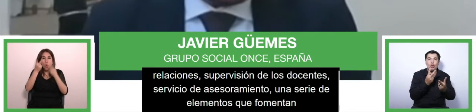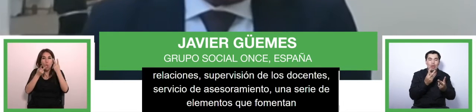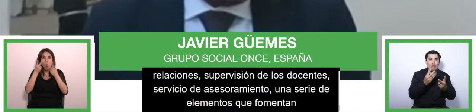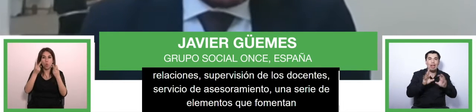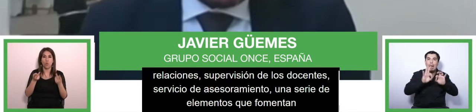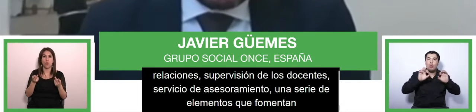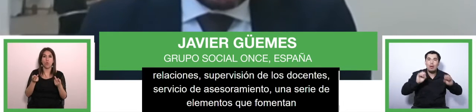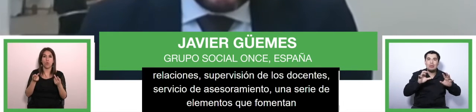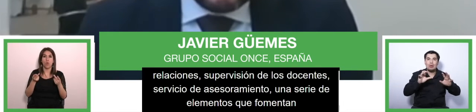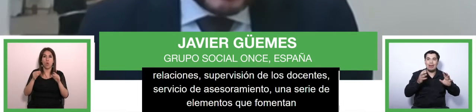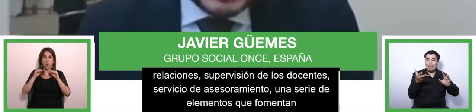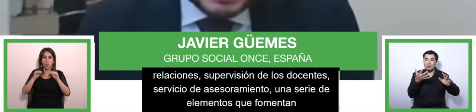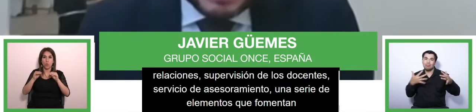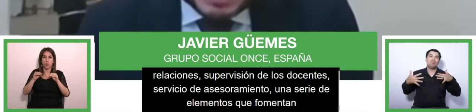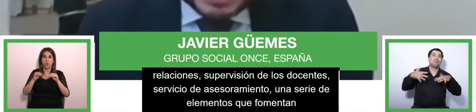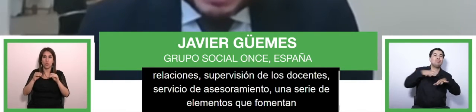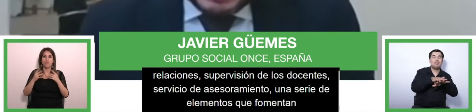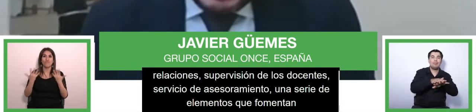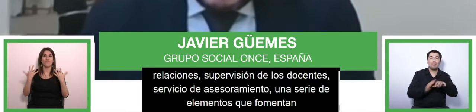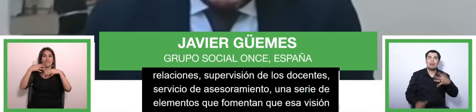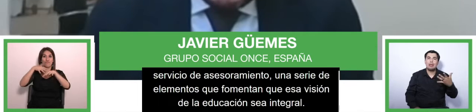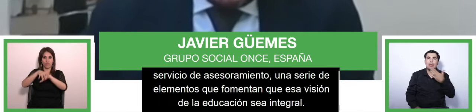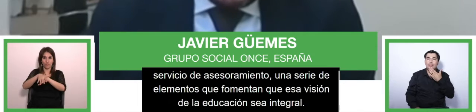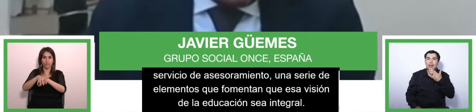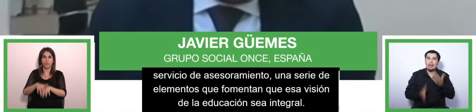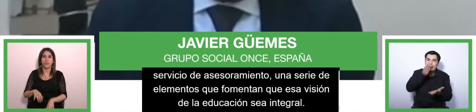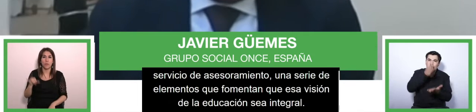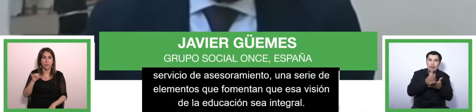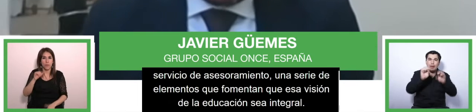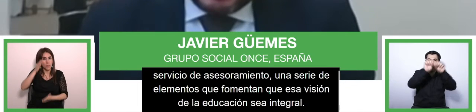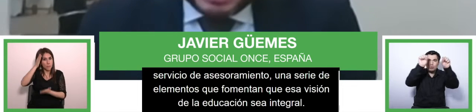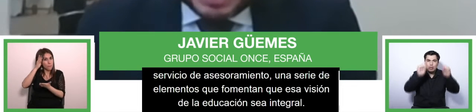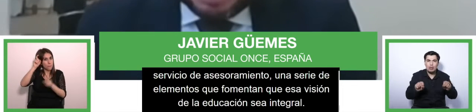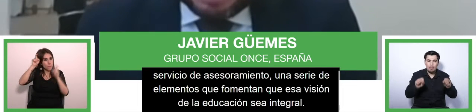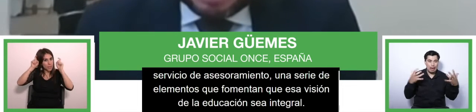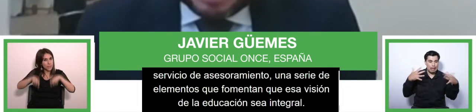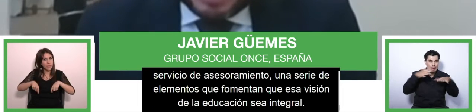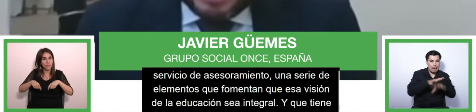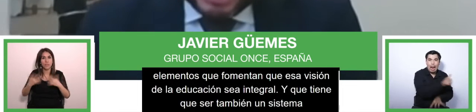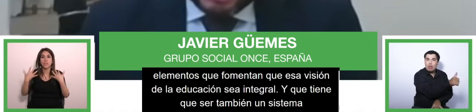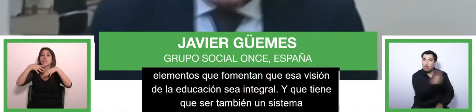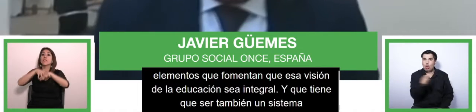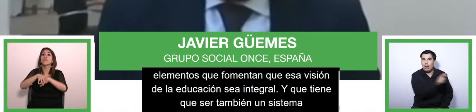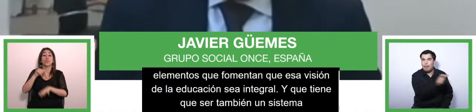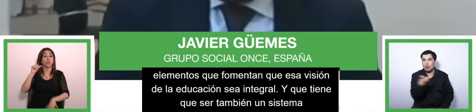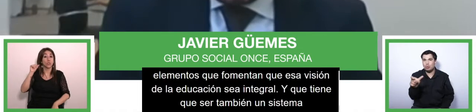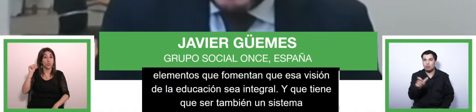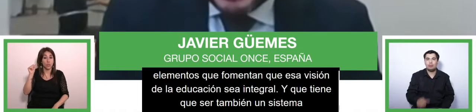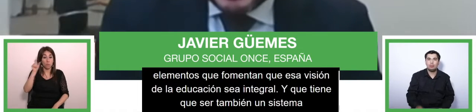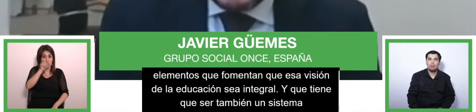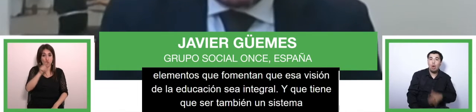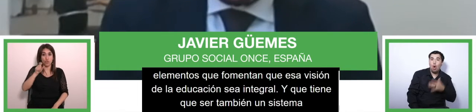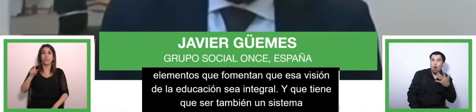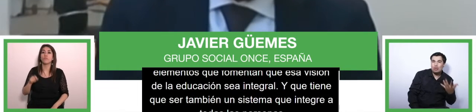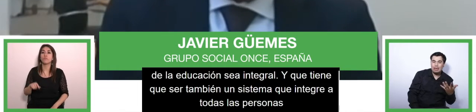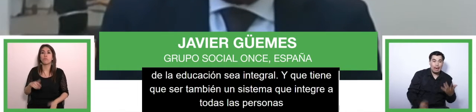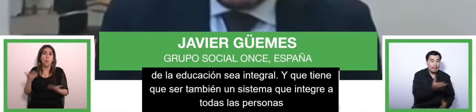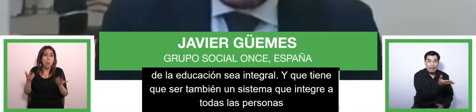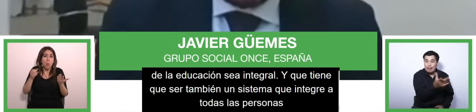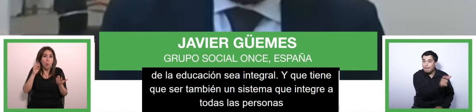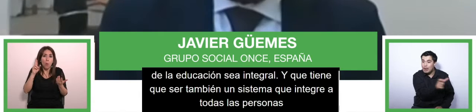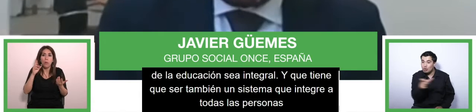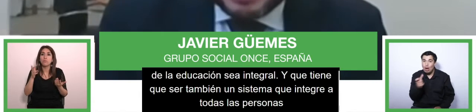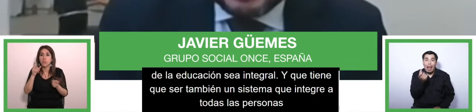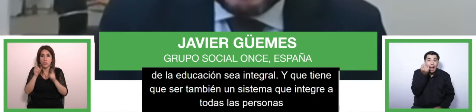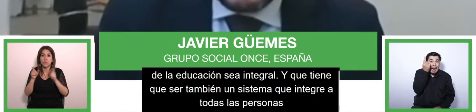que tiene que ser también un sistema que integre a todas las personas. O sea, que entienda los